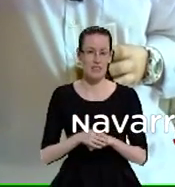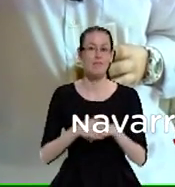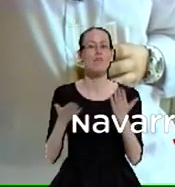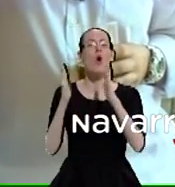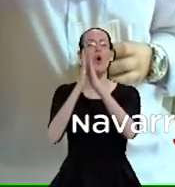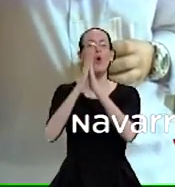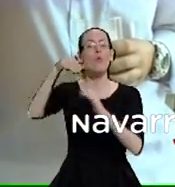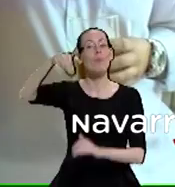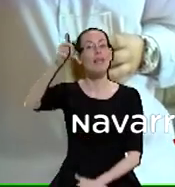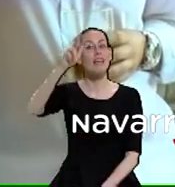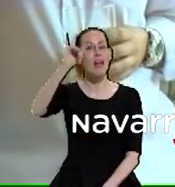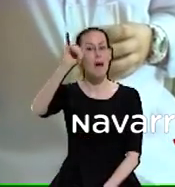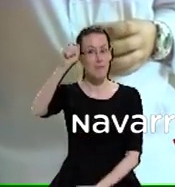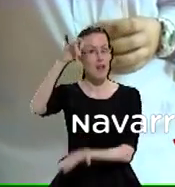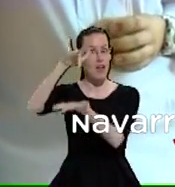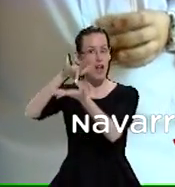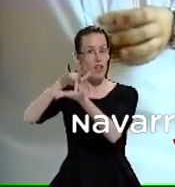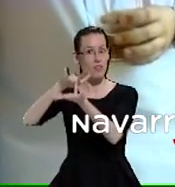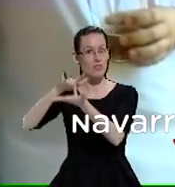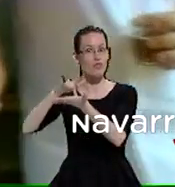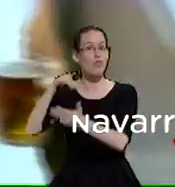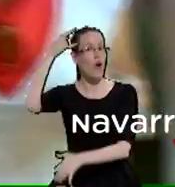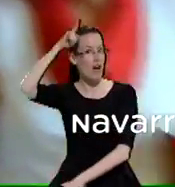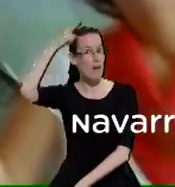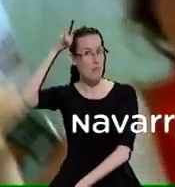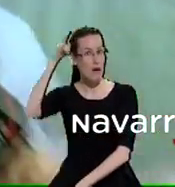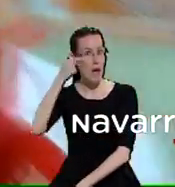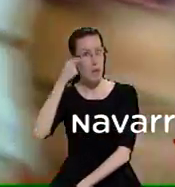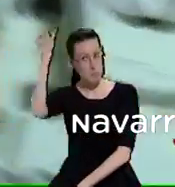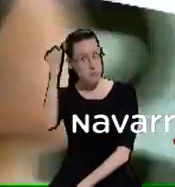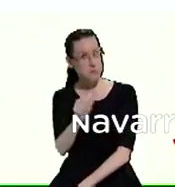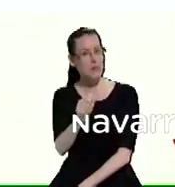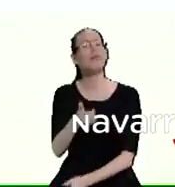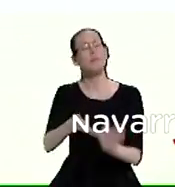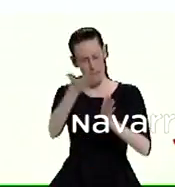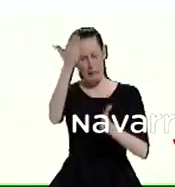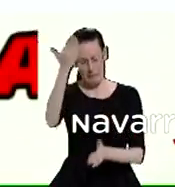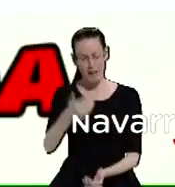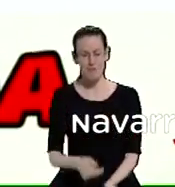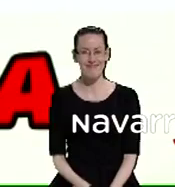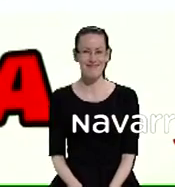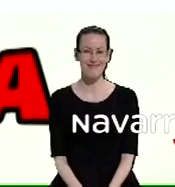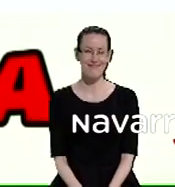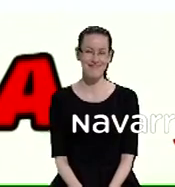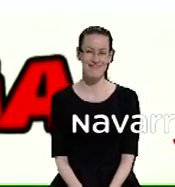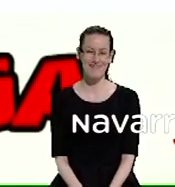de semana y si os parece vamos a ver qué nos cuenta. Perfecto, perfecto. Vamos a La Raga, pues venga. Tira, tira.